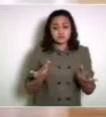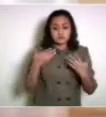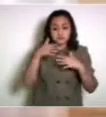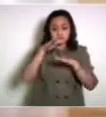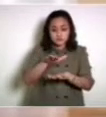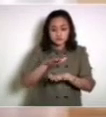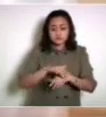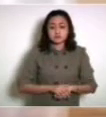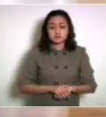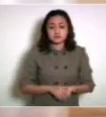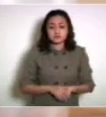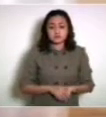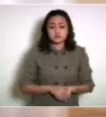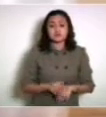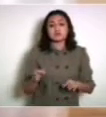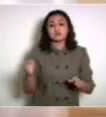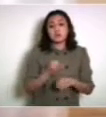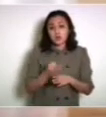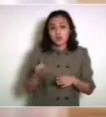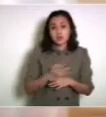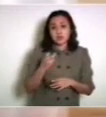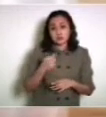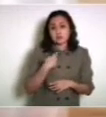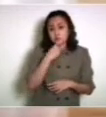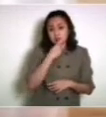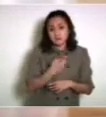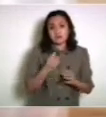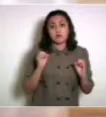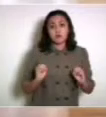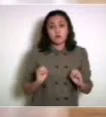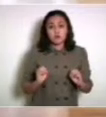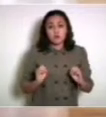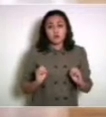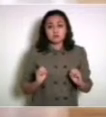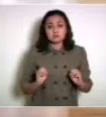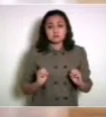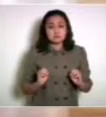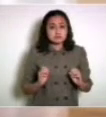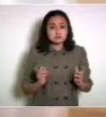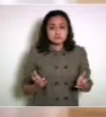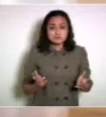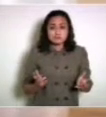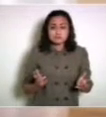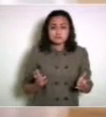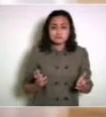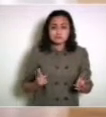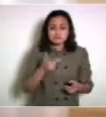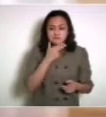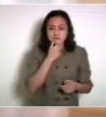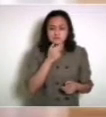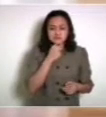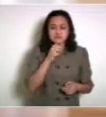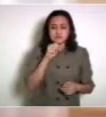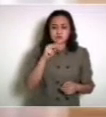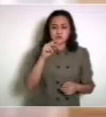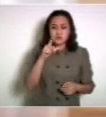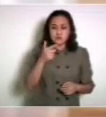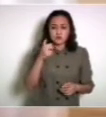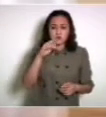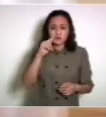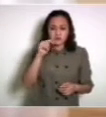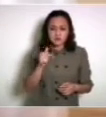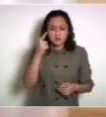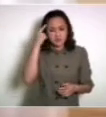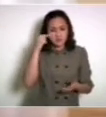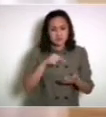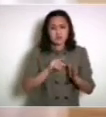sobre Morena, lo digo, por el caso de el señor Huerta, al que creo